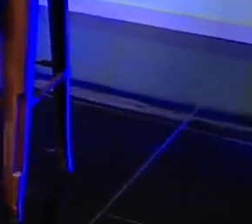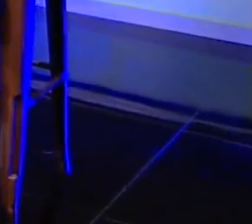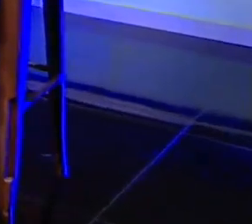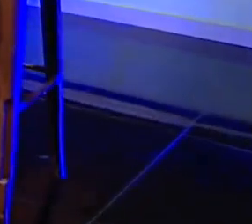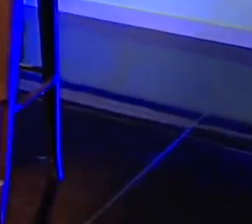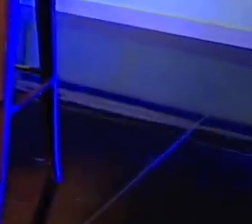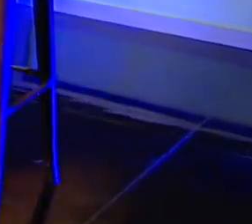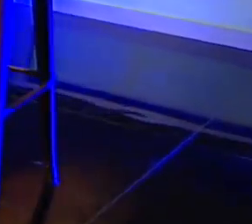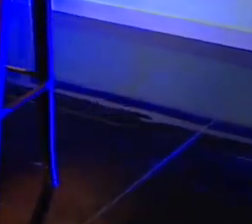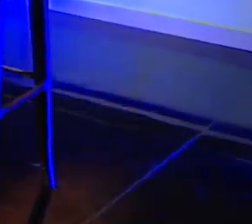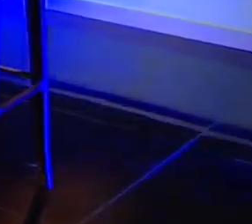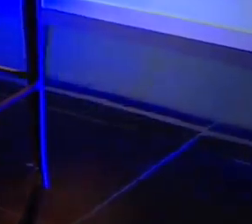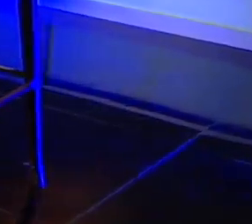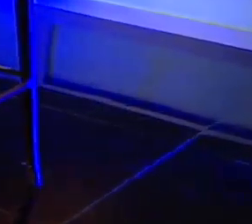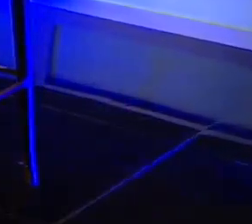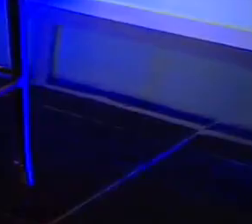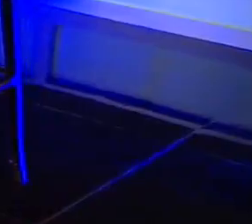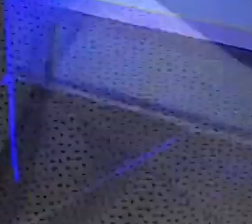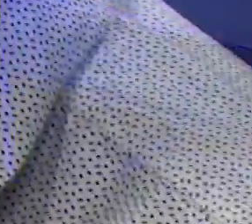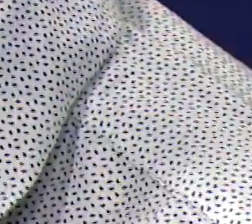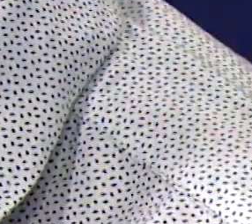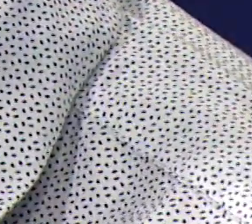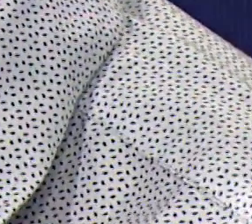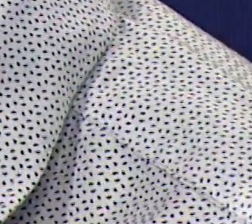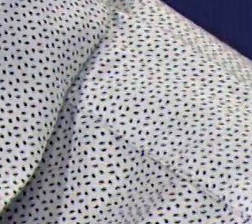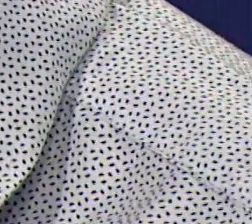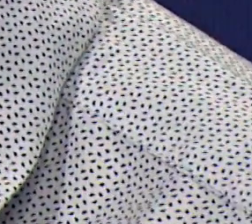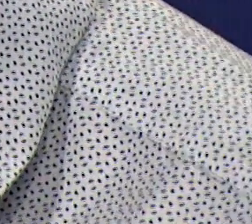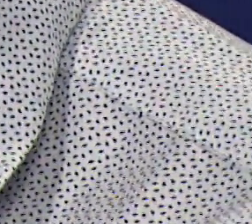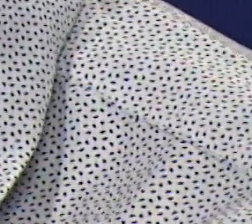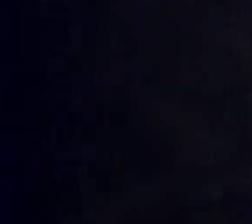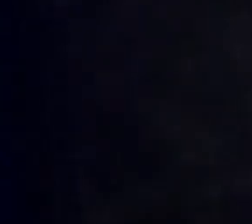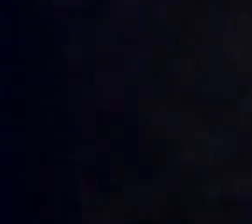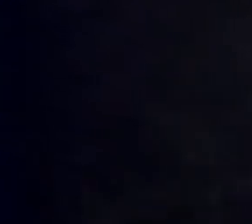fuerte y gris el atardecer.